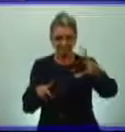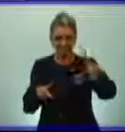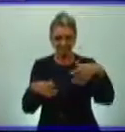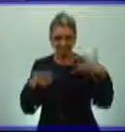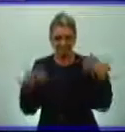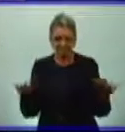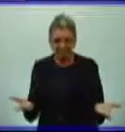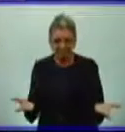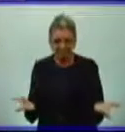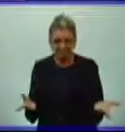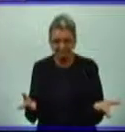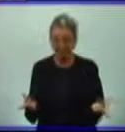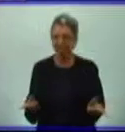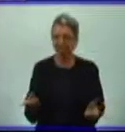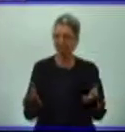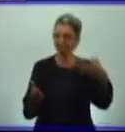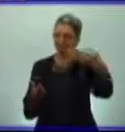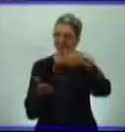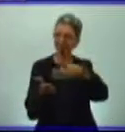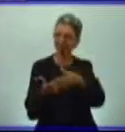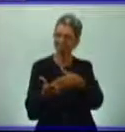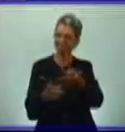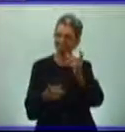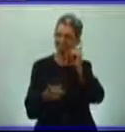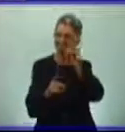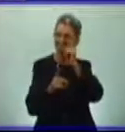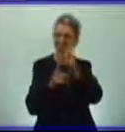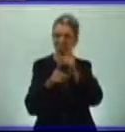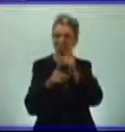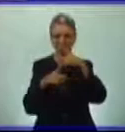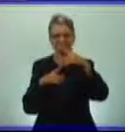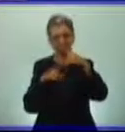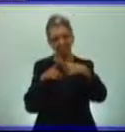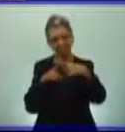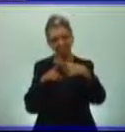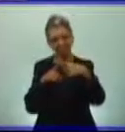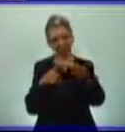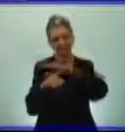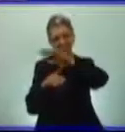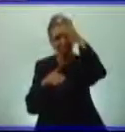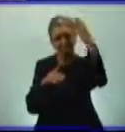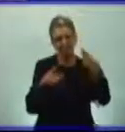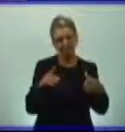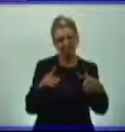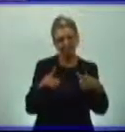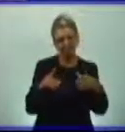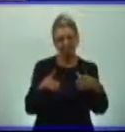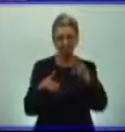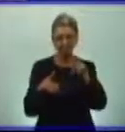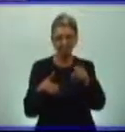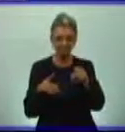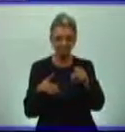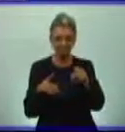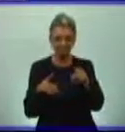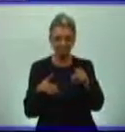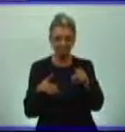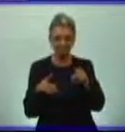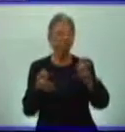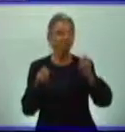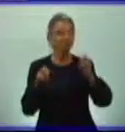En ella nos encontramos la Loma de la Cruz. Esta provincia se conoce como la ciudad de los